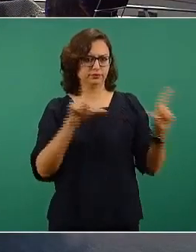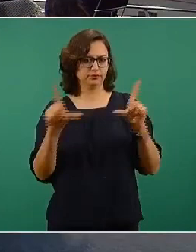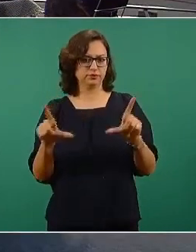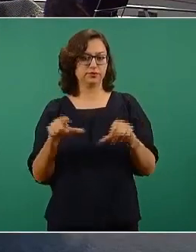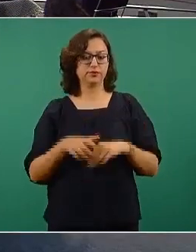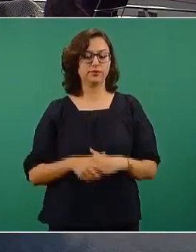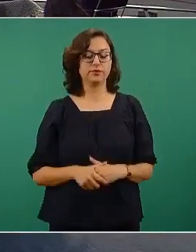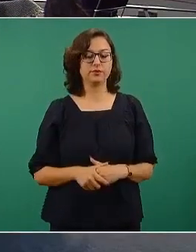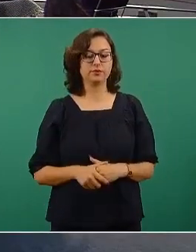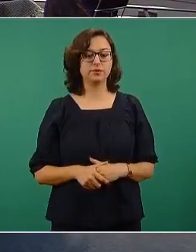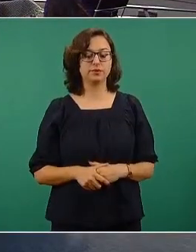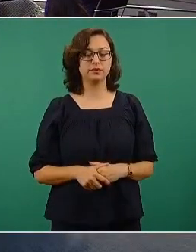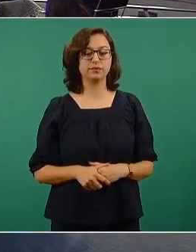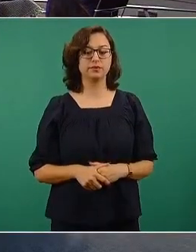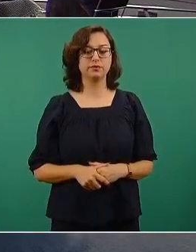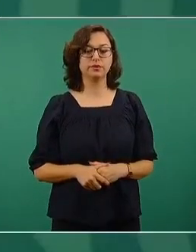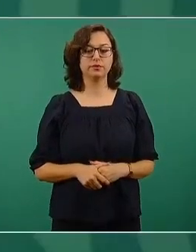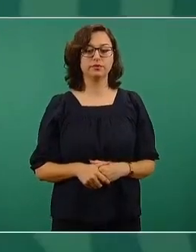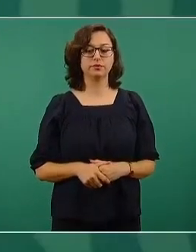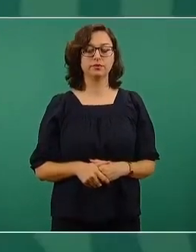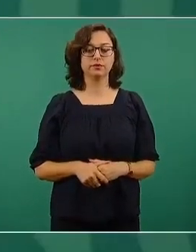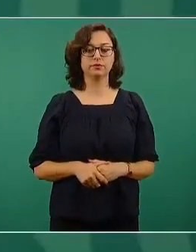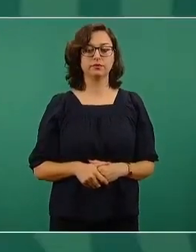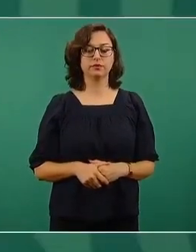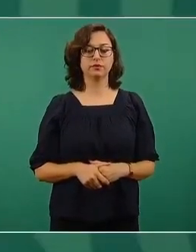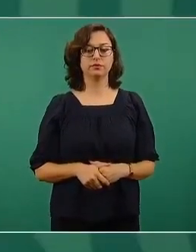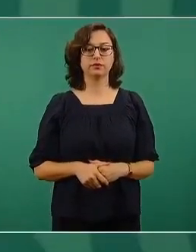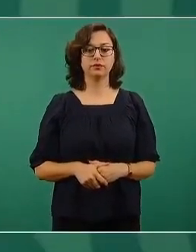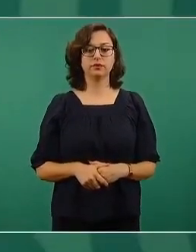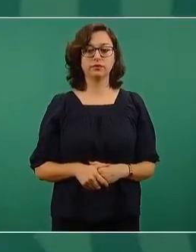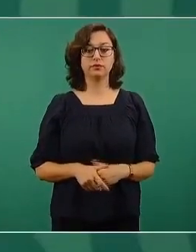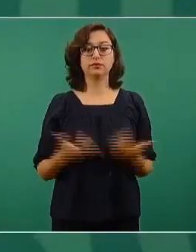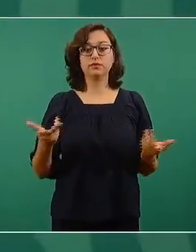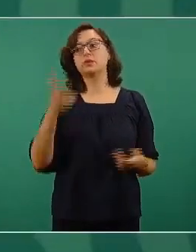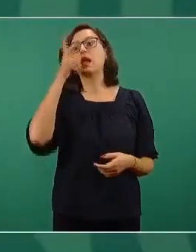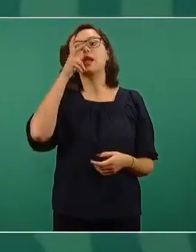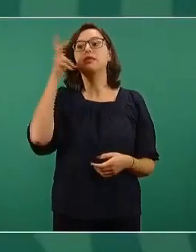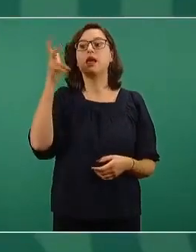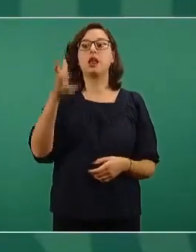información. Es un llamado al pueblo de Hidalgo,